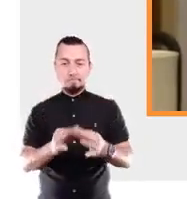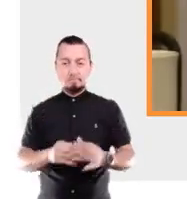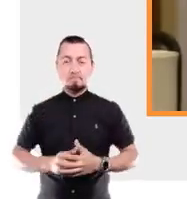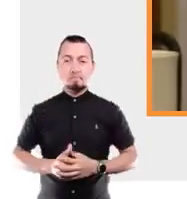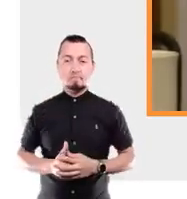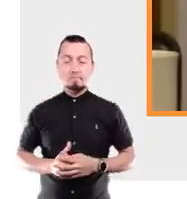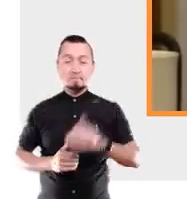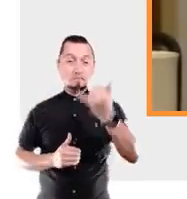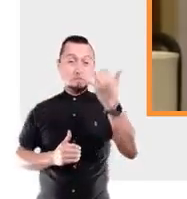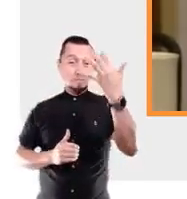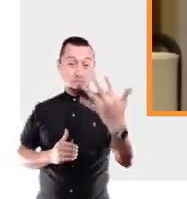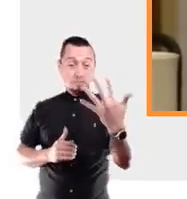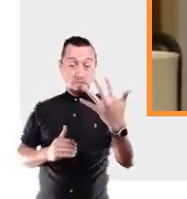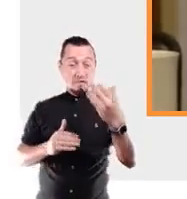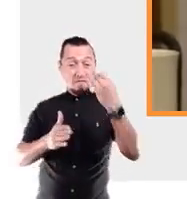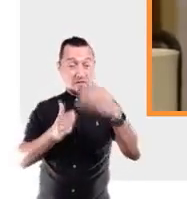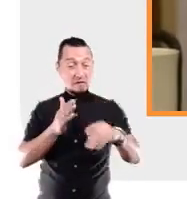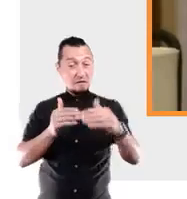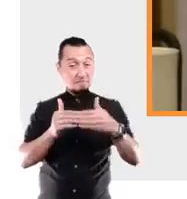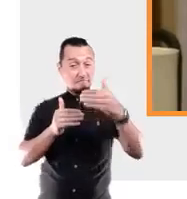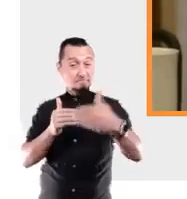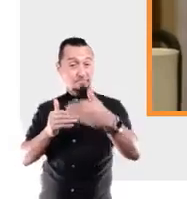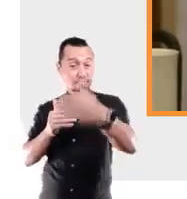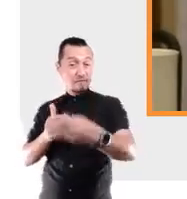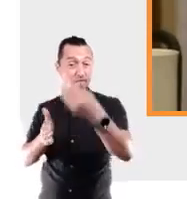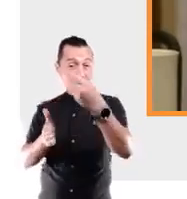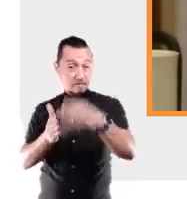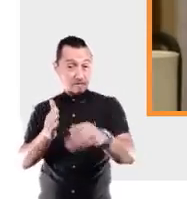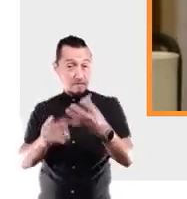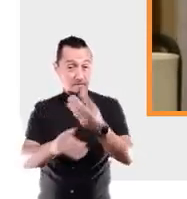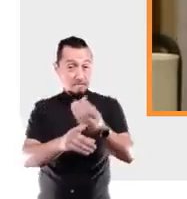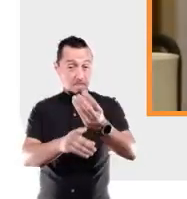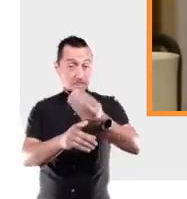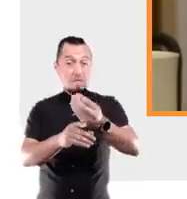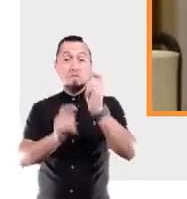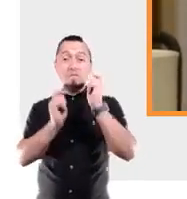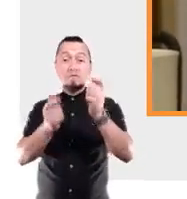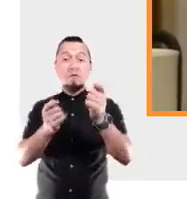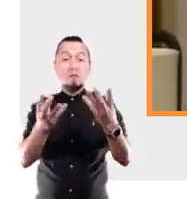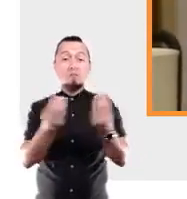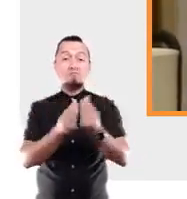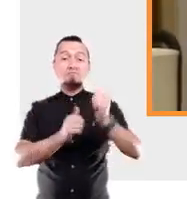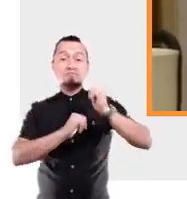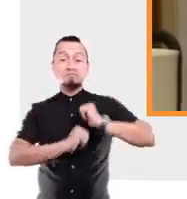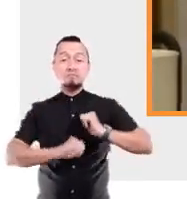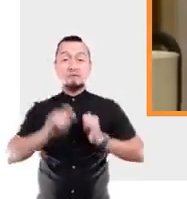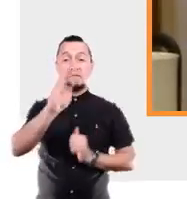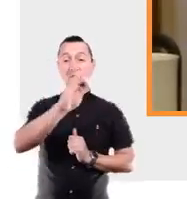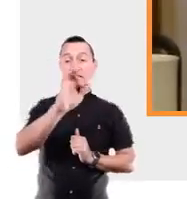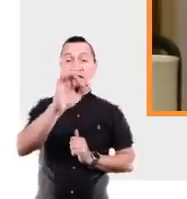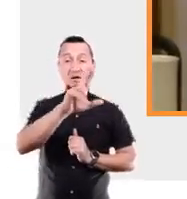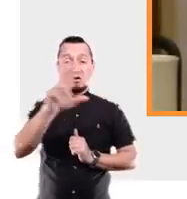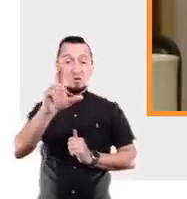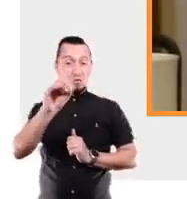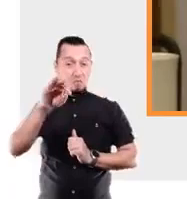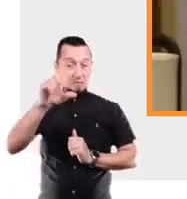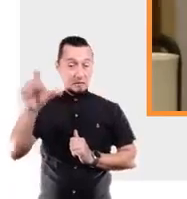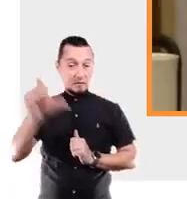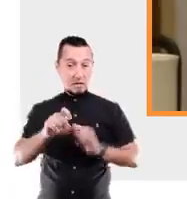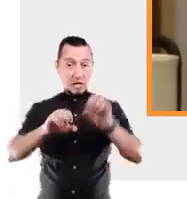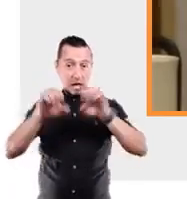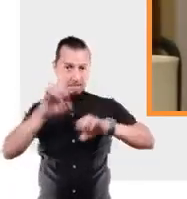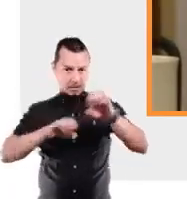5 pasos a desnivel restantes se ejecutarán por parte de Ferromex, empresa que